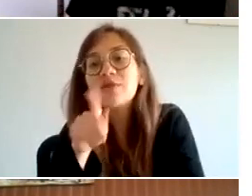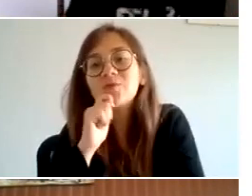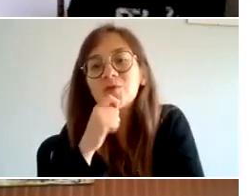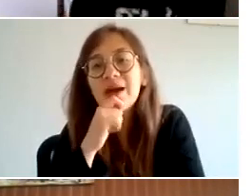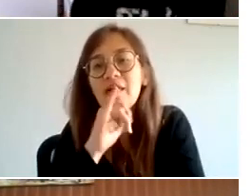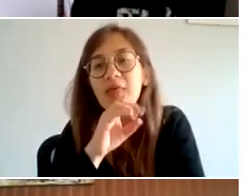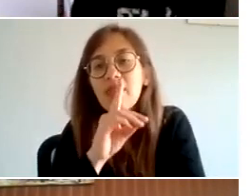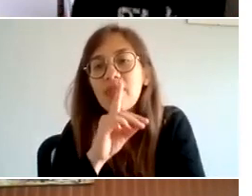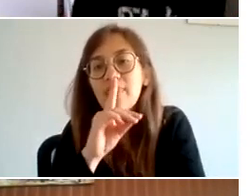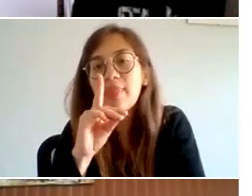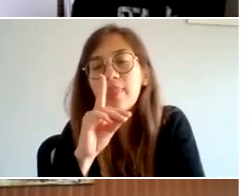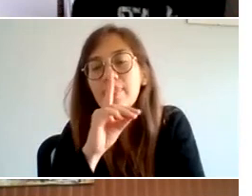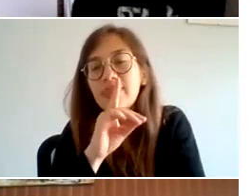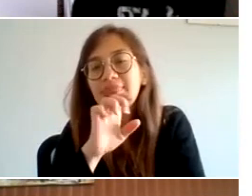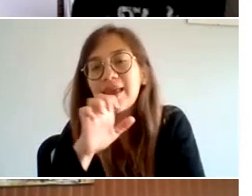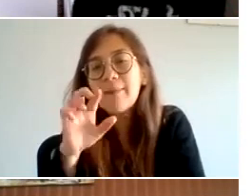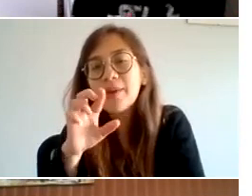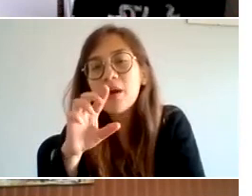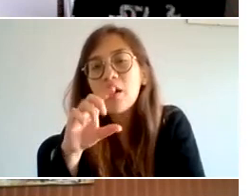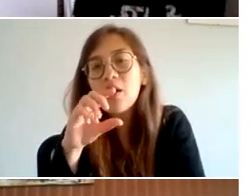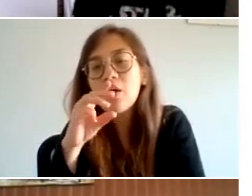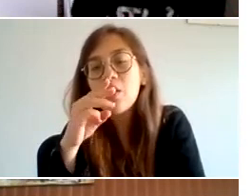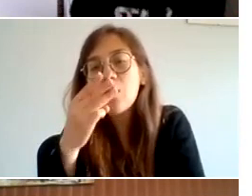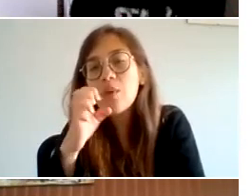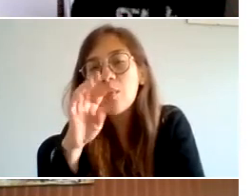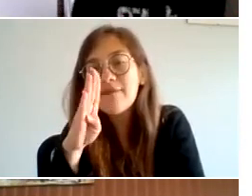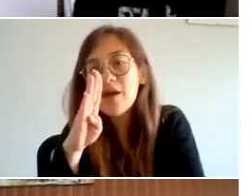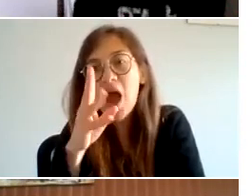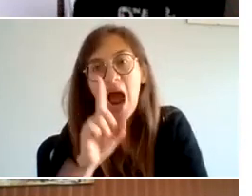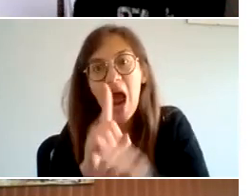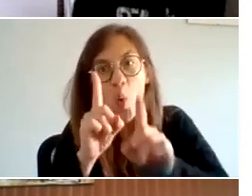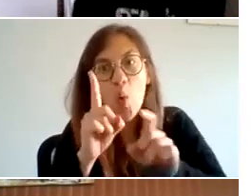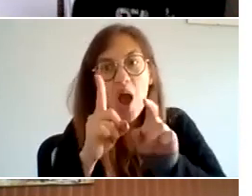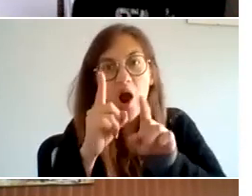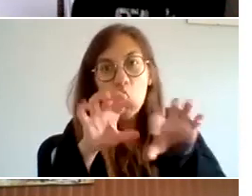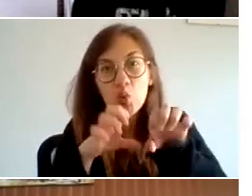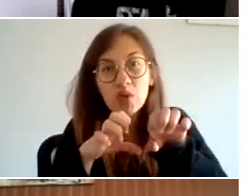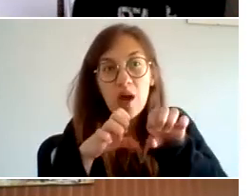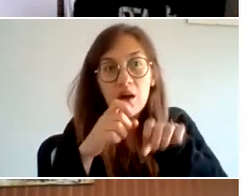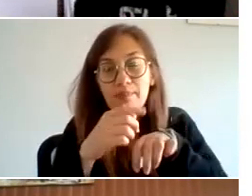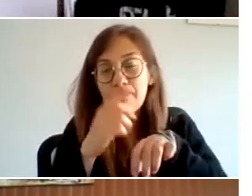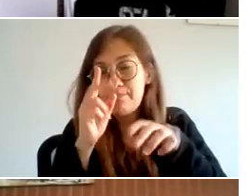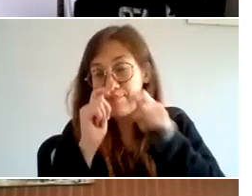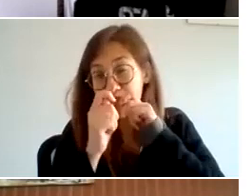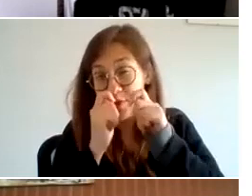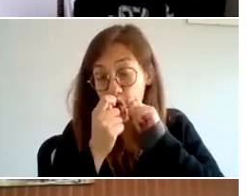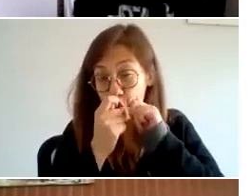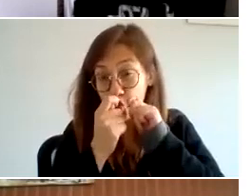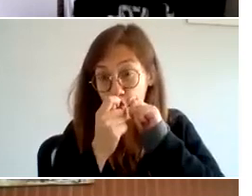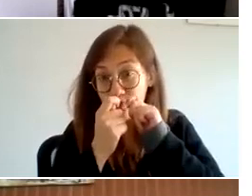hay archivos que pueden ser mucho más peligrosos que otros. Eso no tiene que ver con que sean de la Deep Web. Tiene que ver con